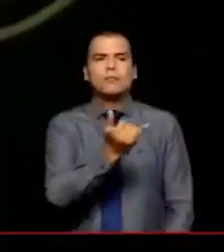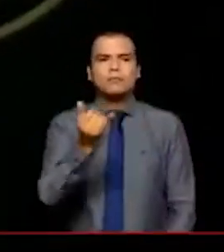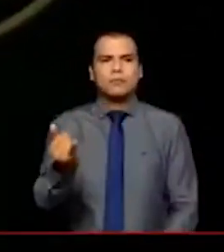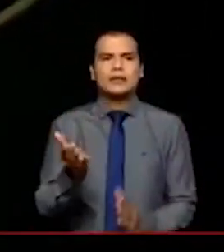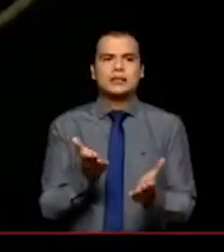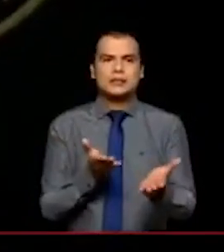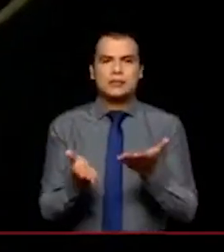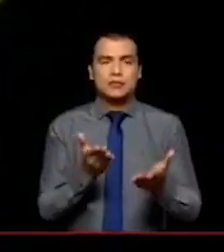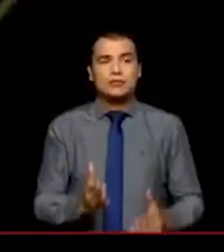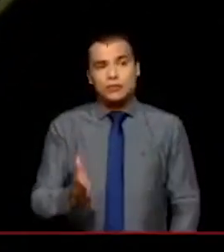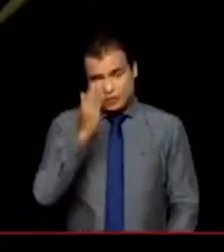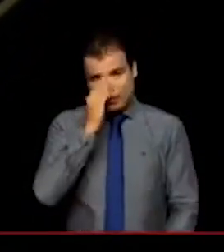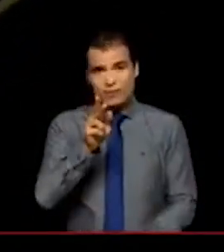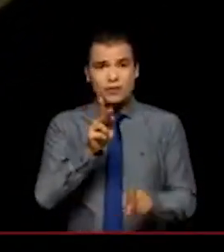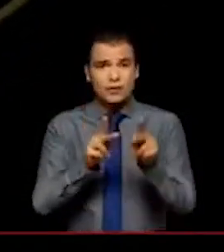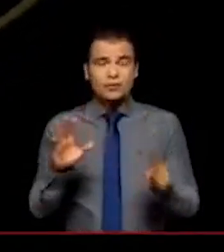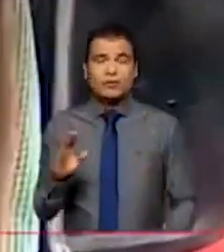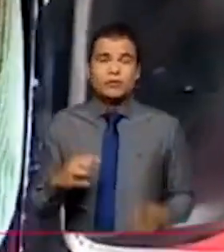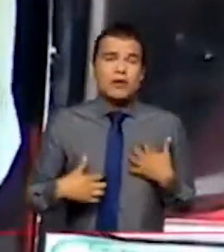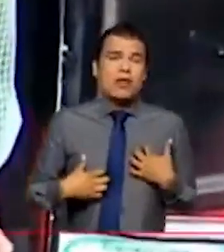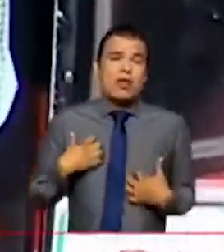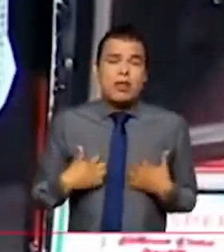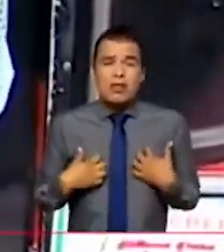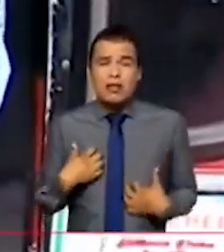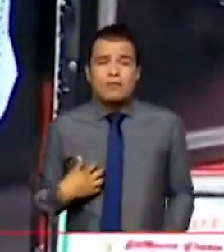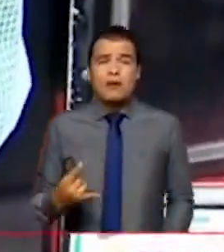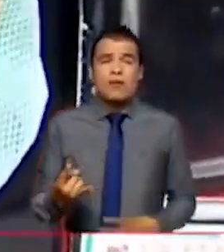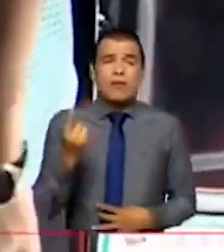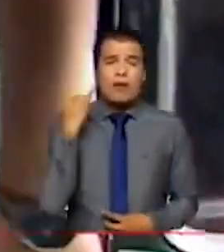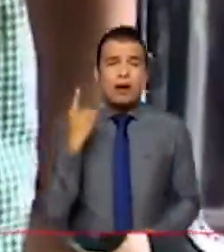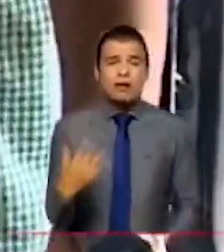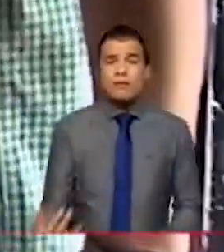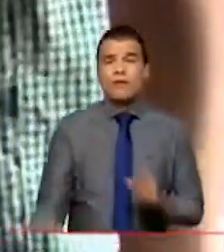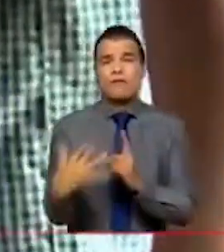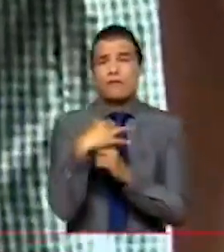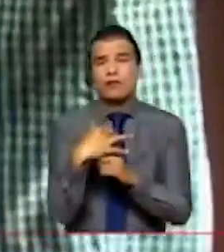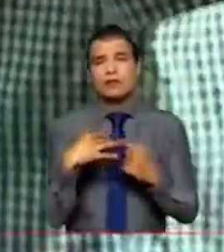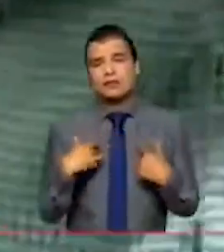los usuarios y conductores temen por su vida en cada viaje.